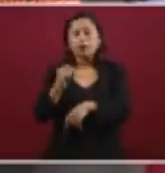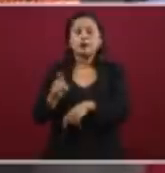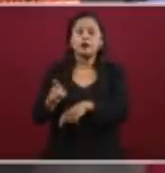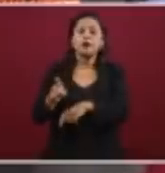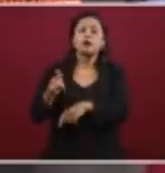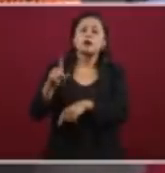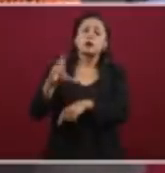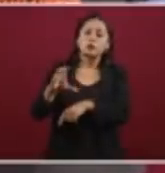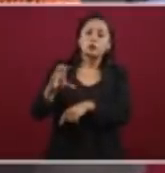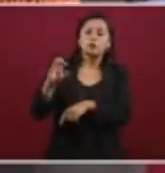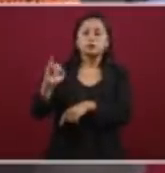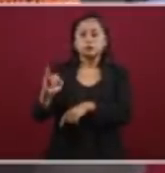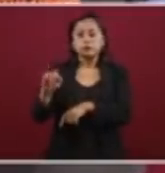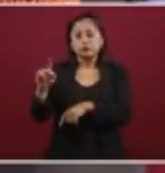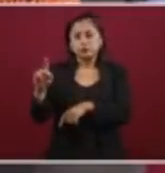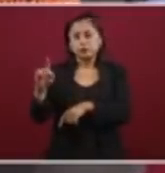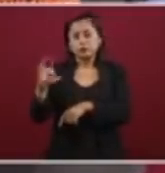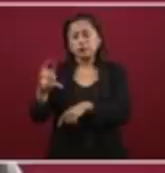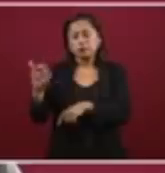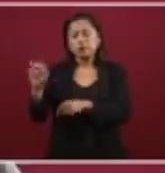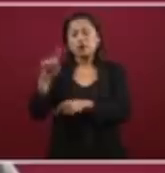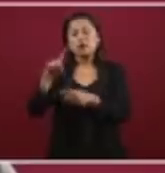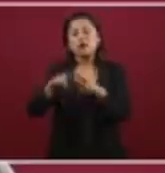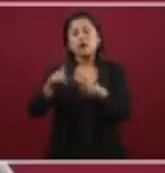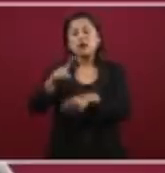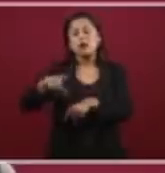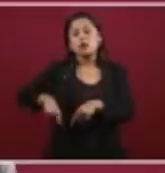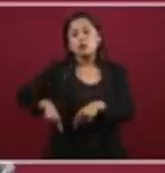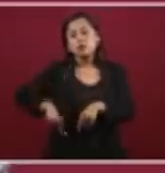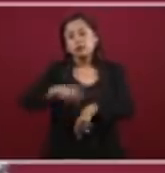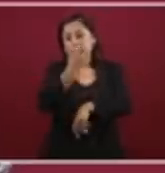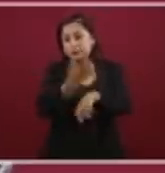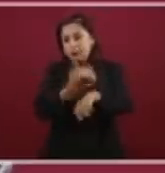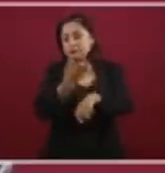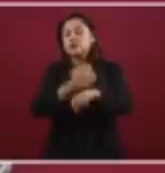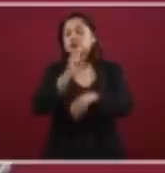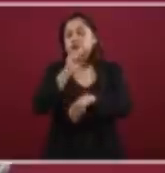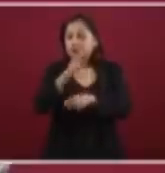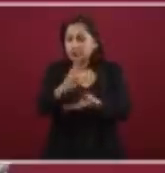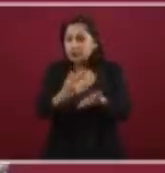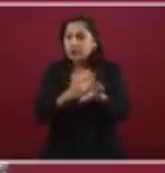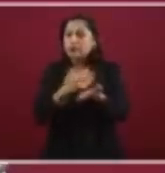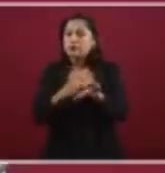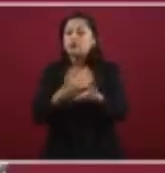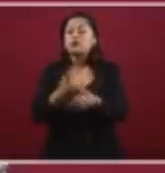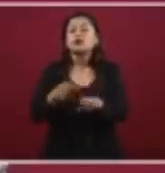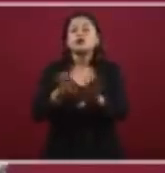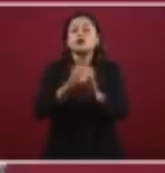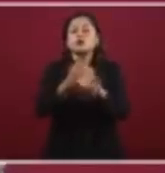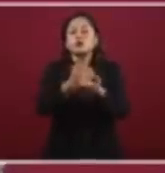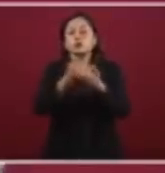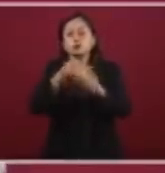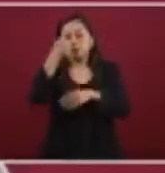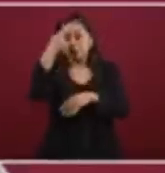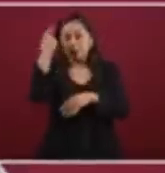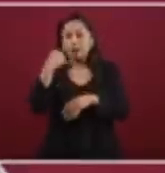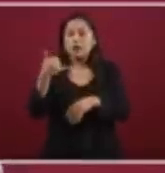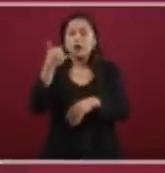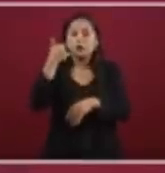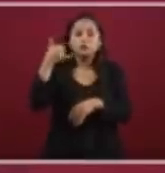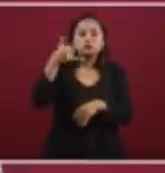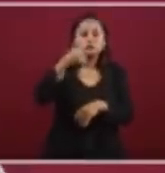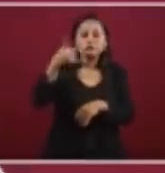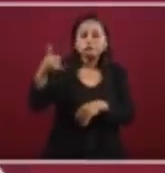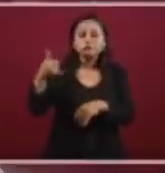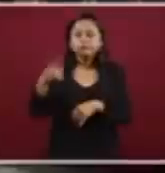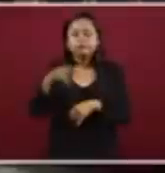estados información del gobierno de los eeuu particularmente conocimiento de las llamadas telefónicas entre el grupo de guerreros unidos de